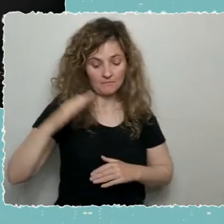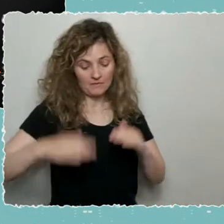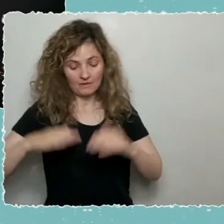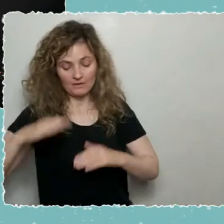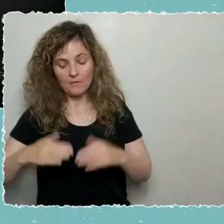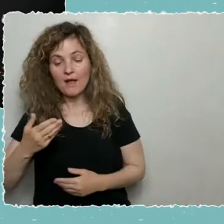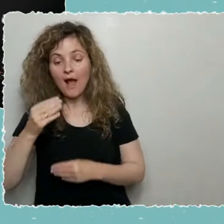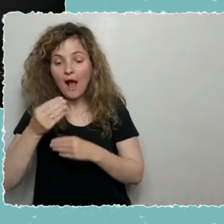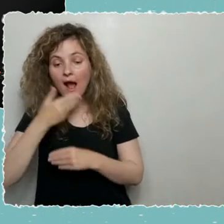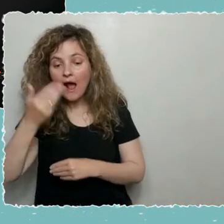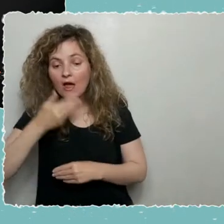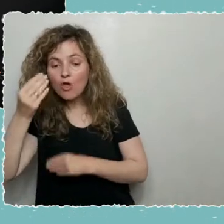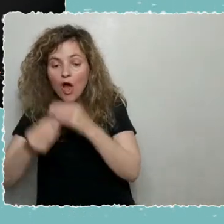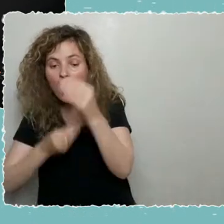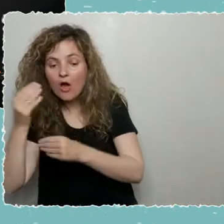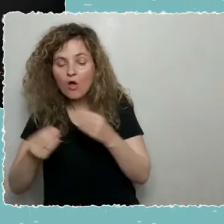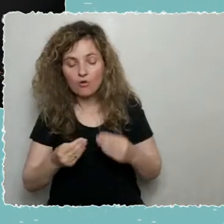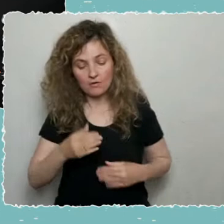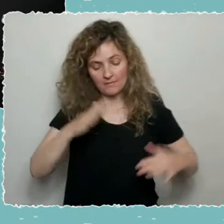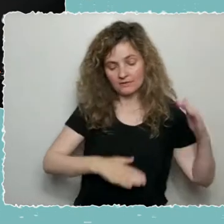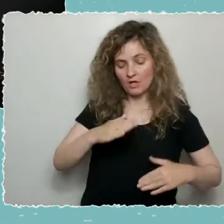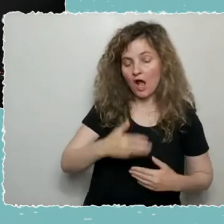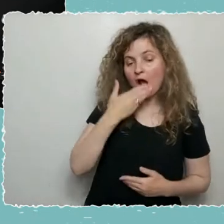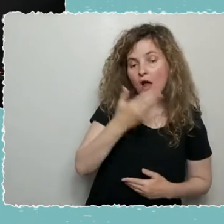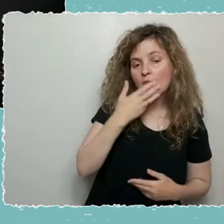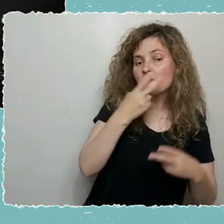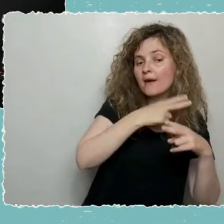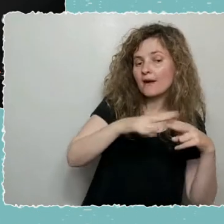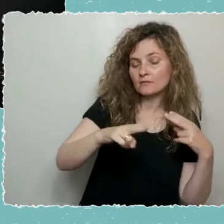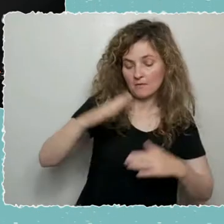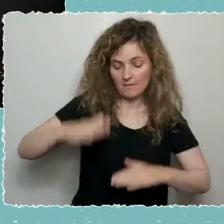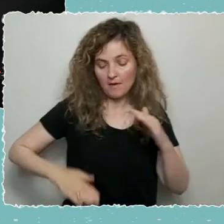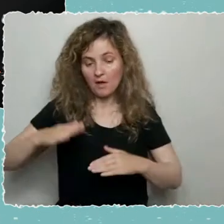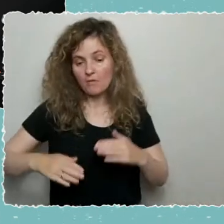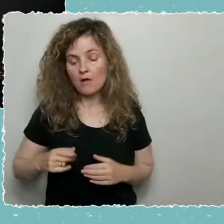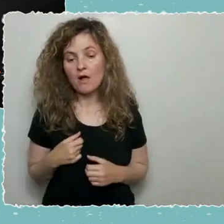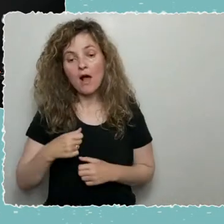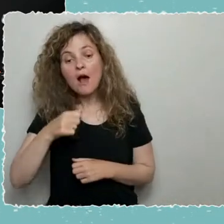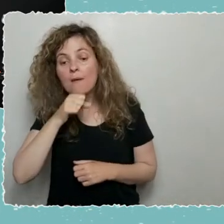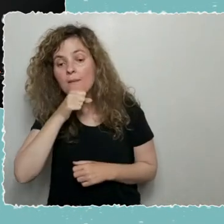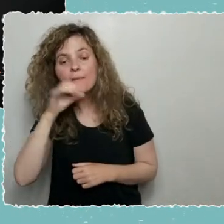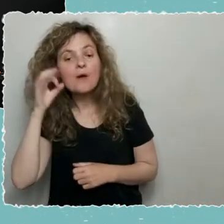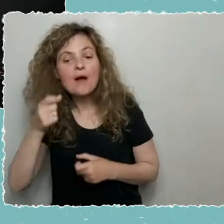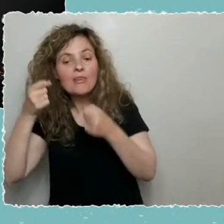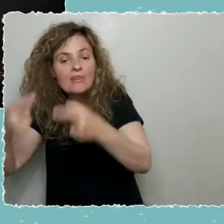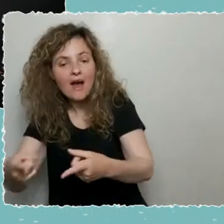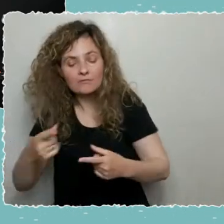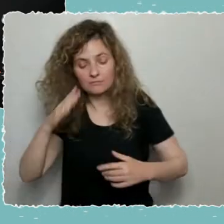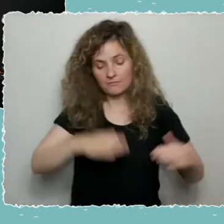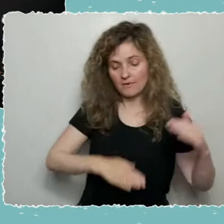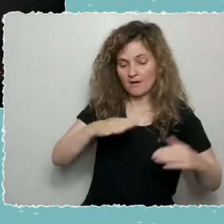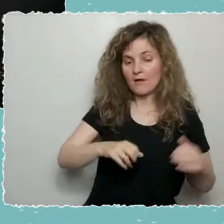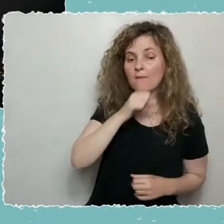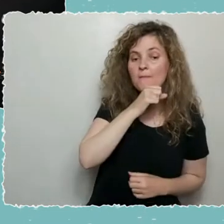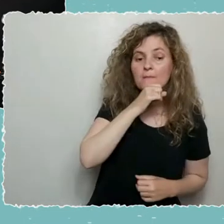pa facer o caldo. Tan, tan, tan, pra que o caldo? Tan, tan, tan, pa ayudar as bellas. Tan, tan, tan, pra